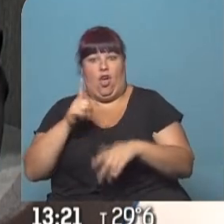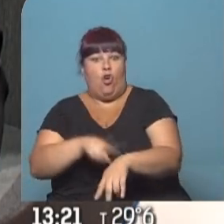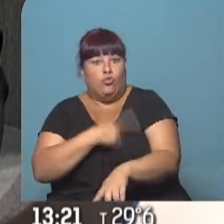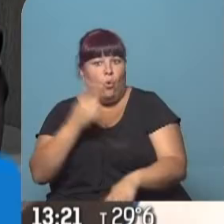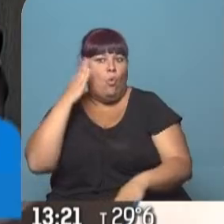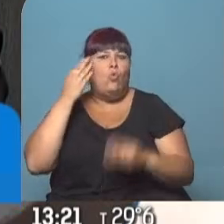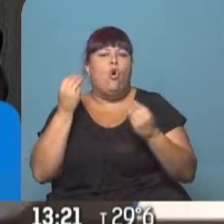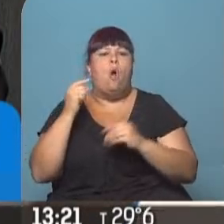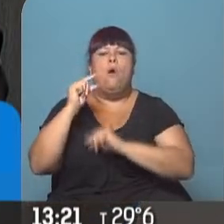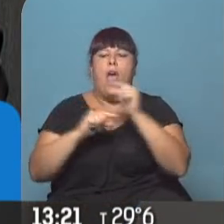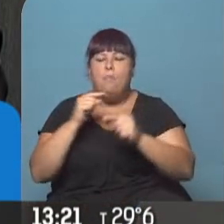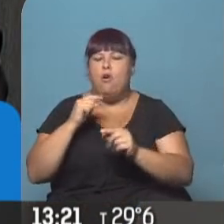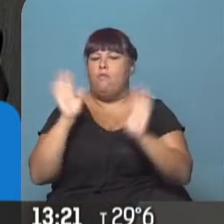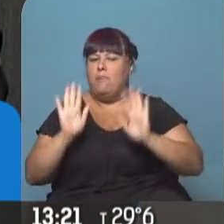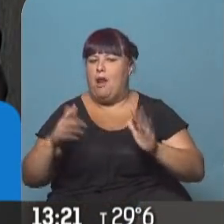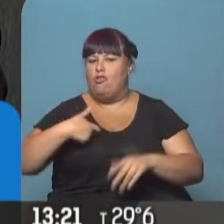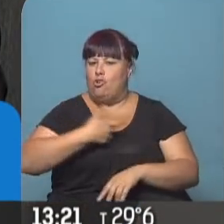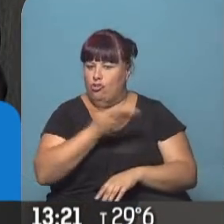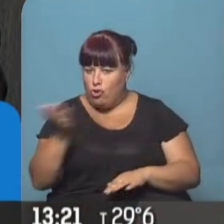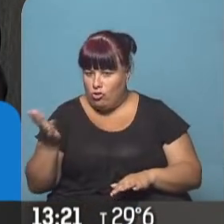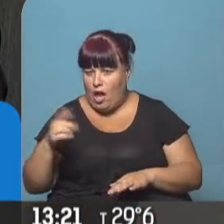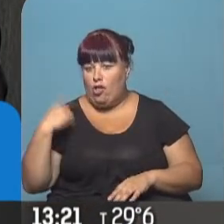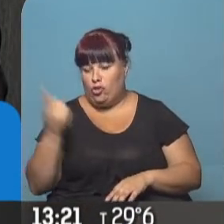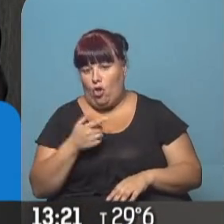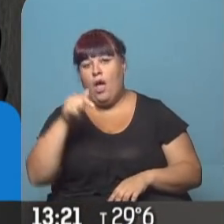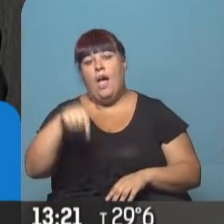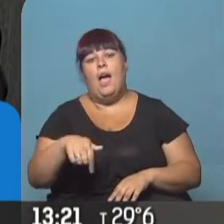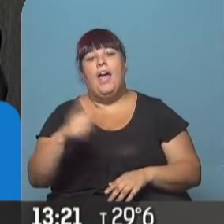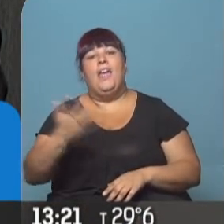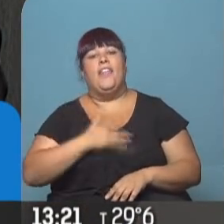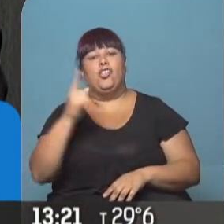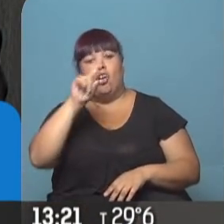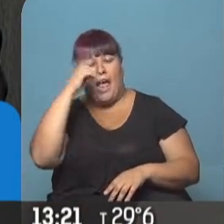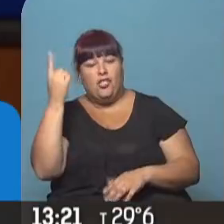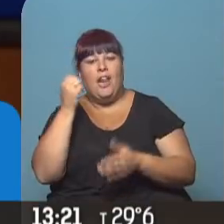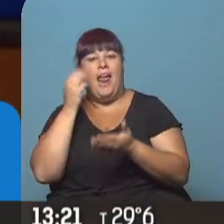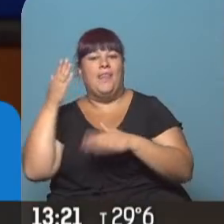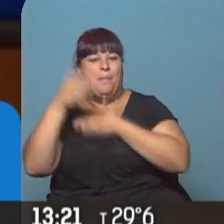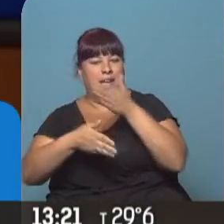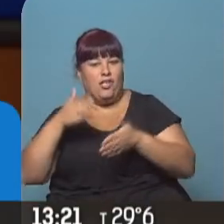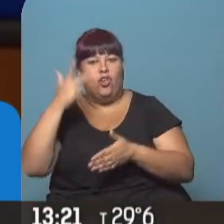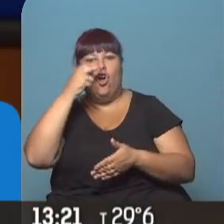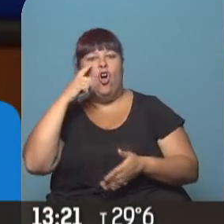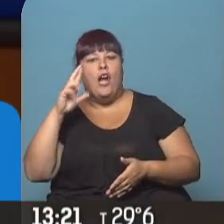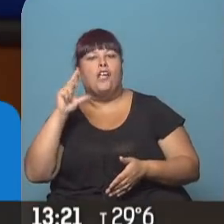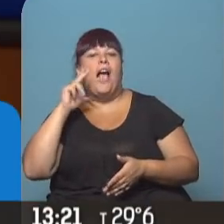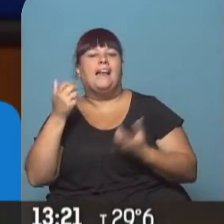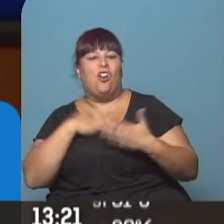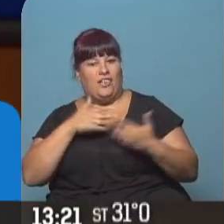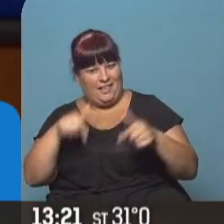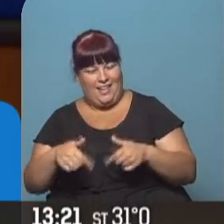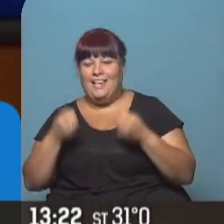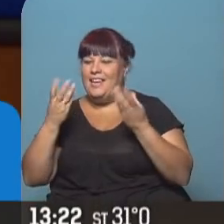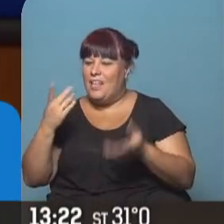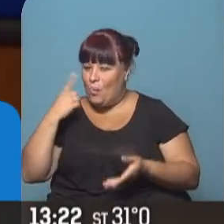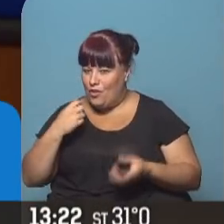y cómo nos hemos ido formando socialmente todos. Estamos con el director nacional de Migraciones, Horacio García. Un gusto tenerte aquí. ¿Qué tal?